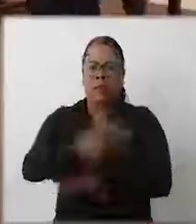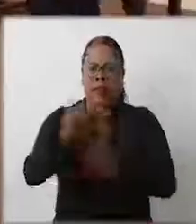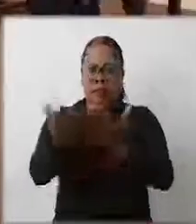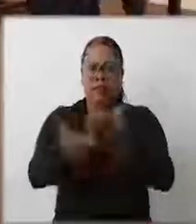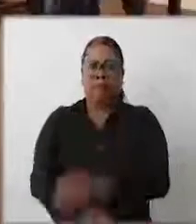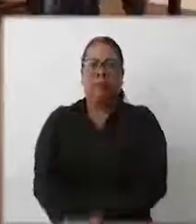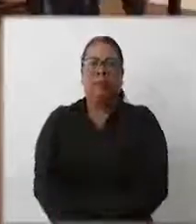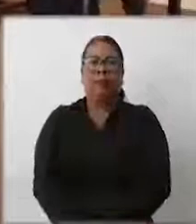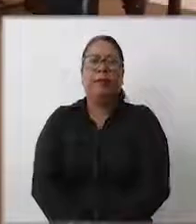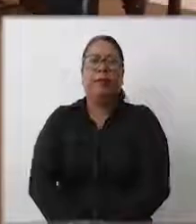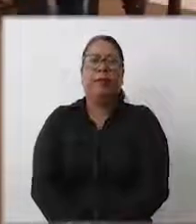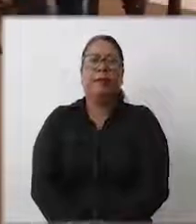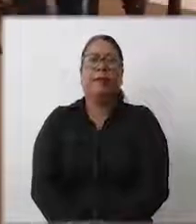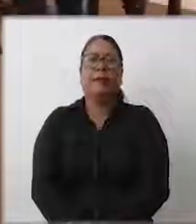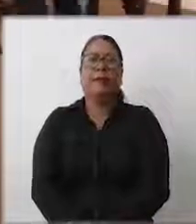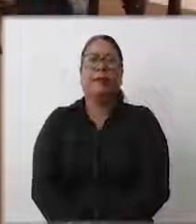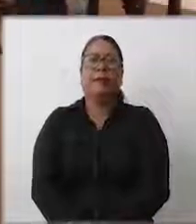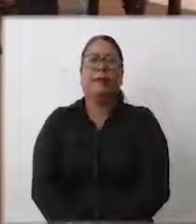favor.